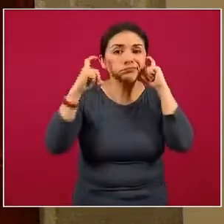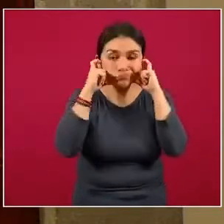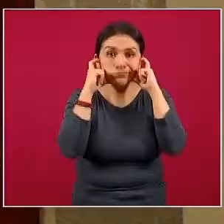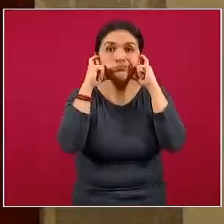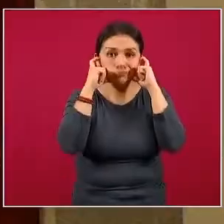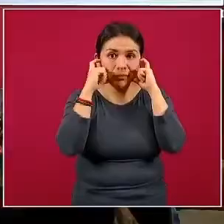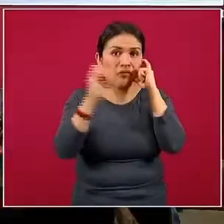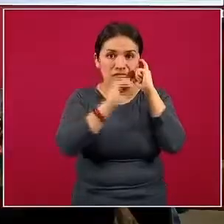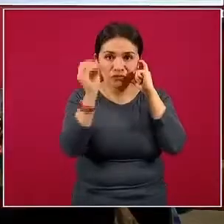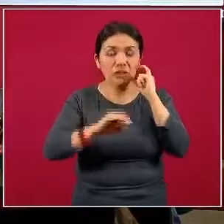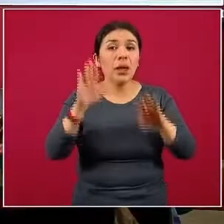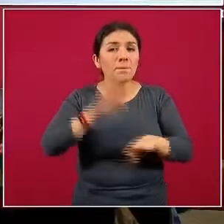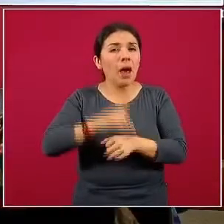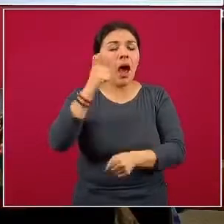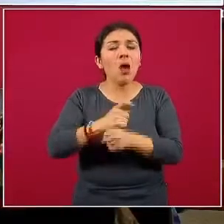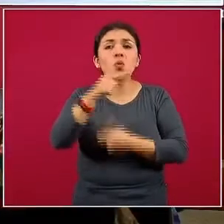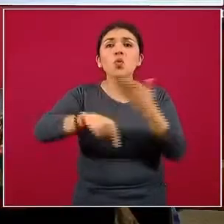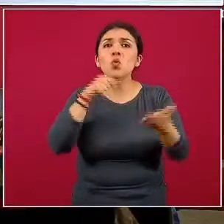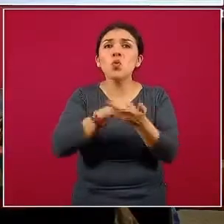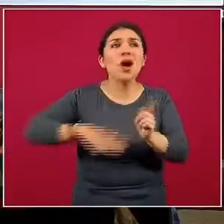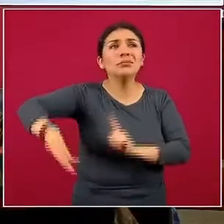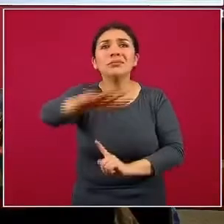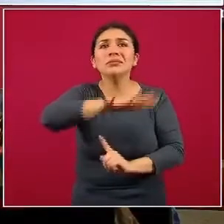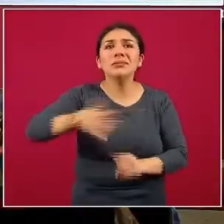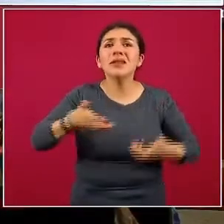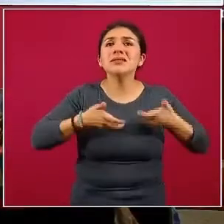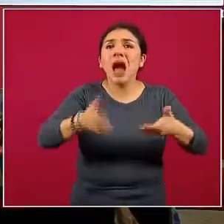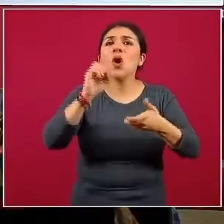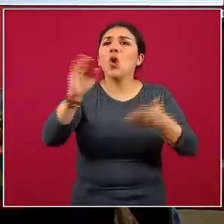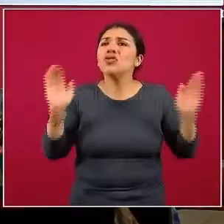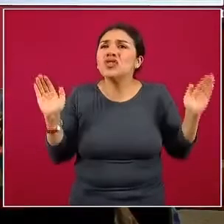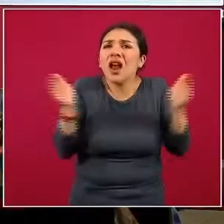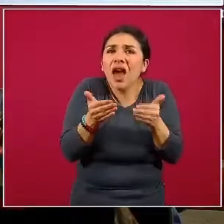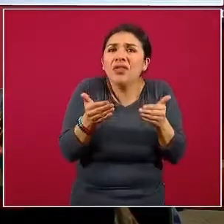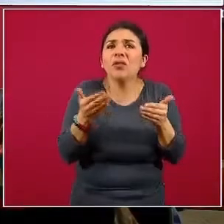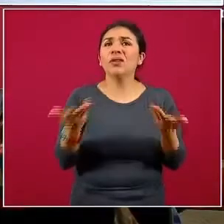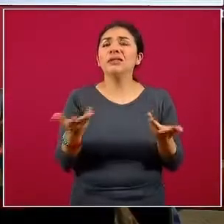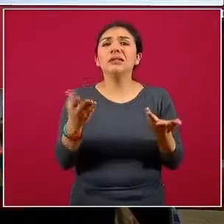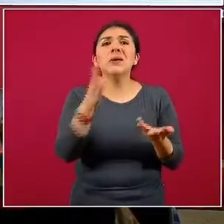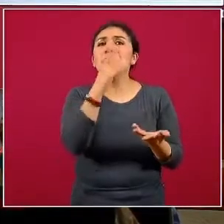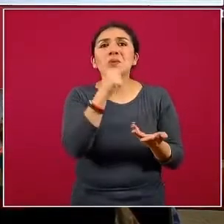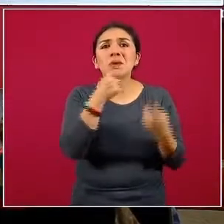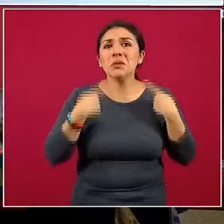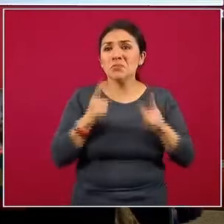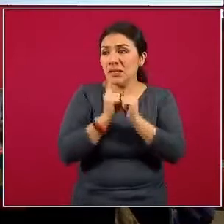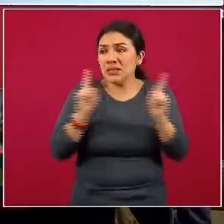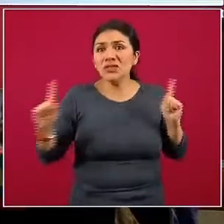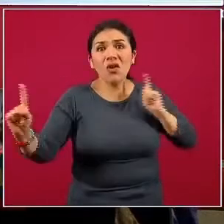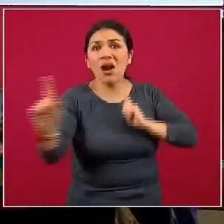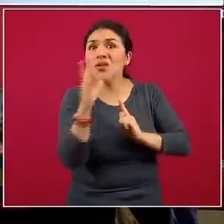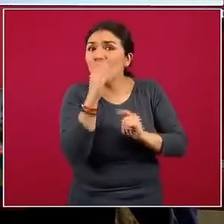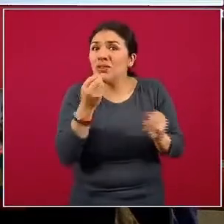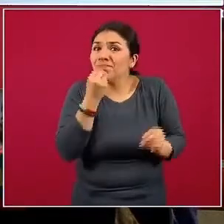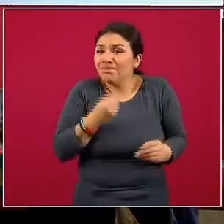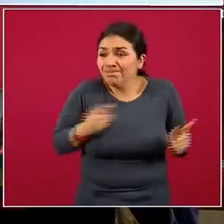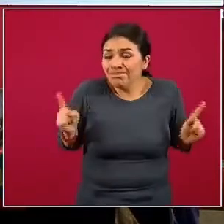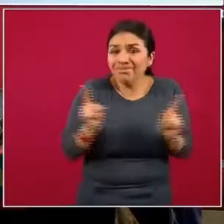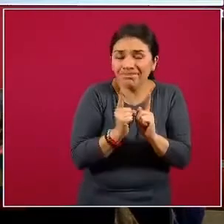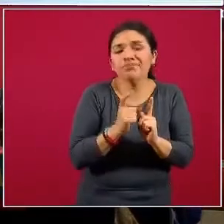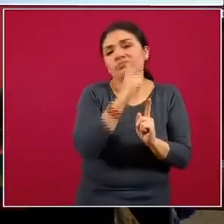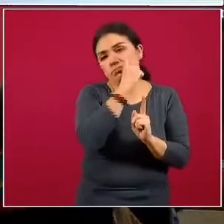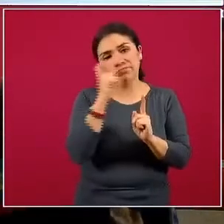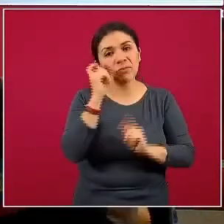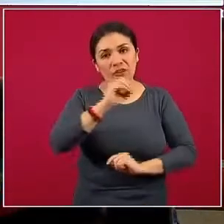del cubrebocas, sobre todo en los espacios públicos cerrados o donde no puedo mantener una sana